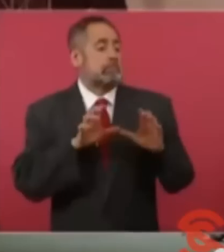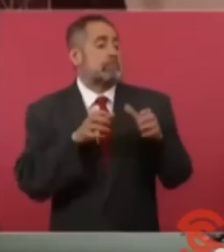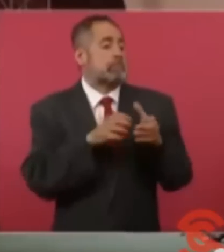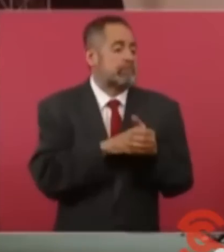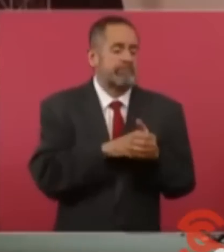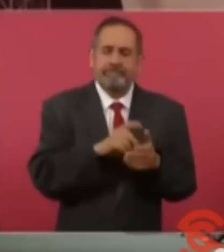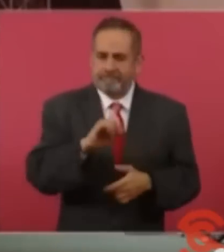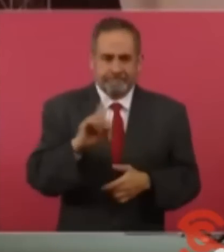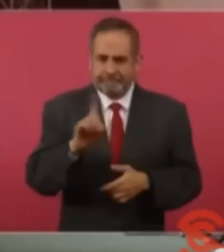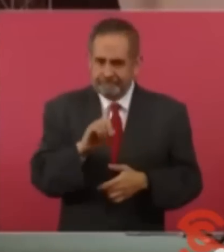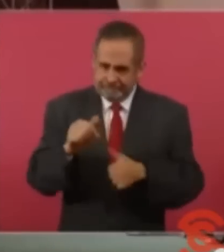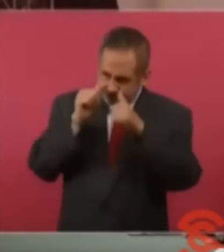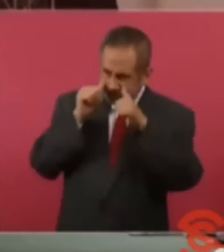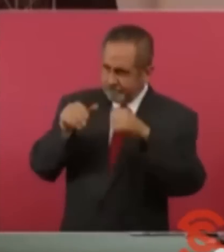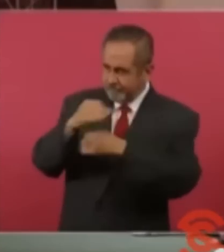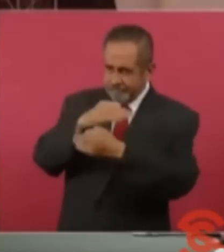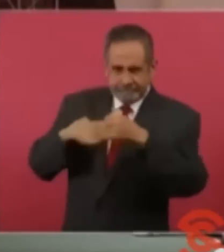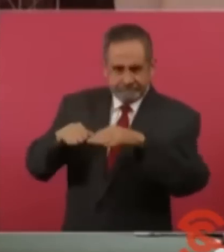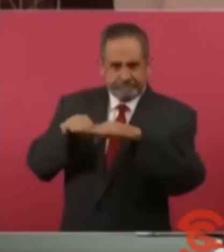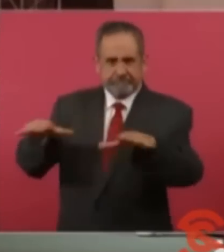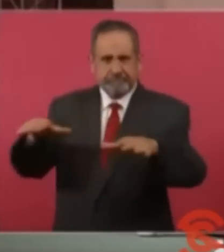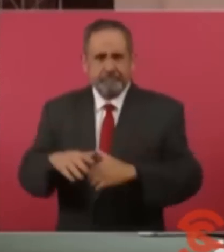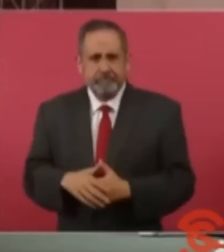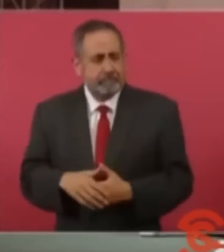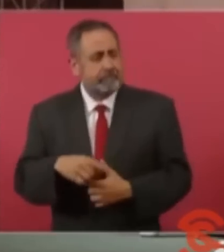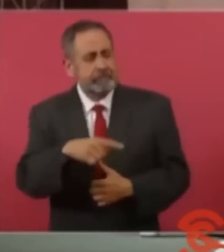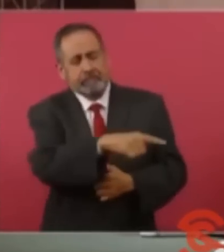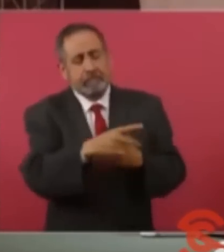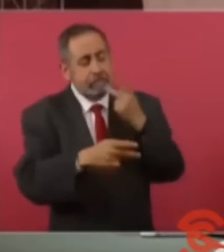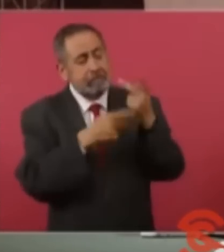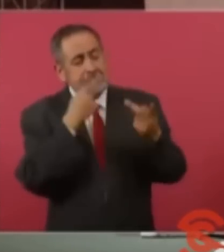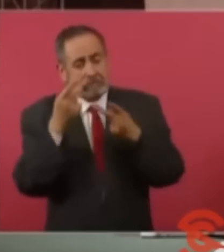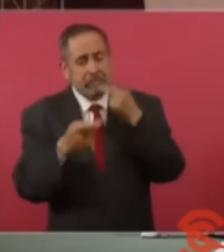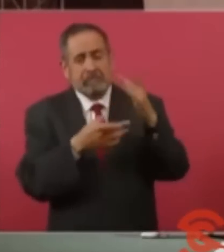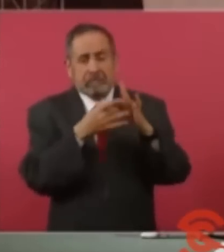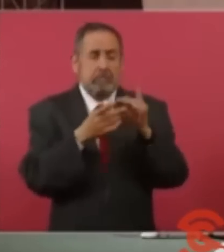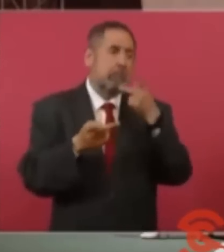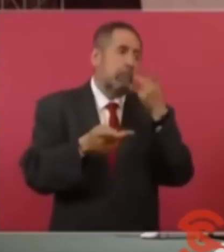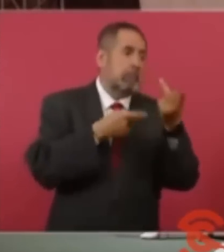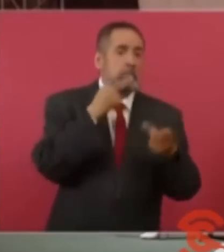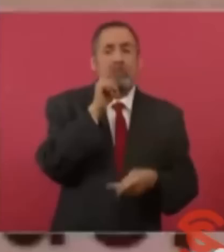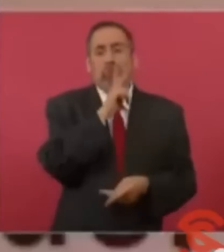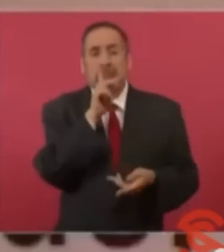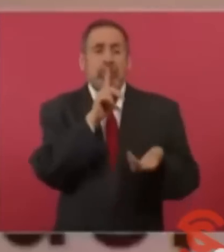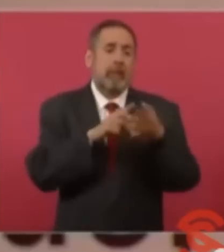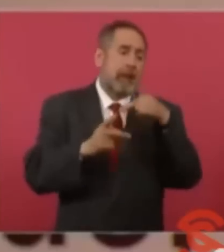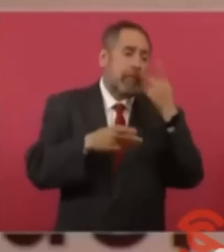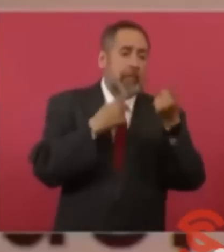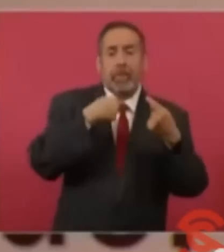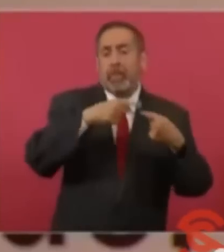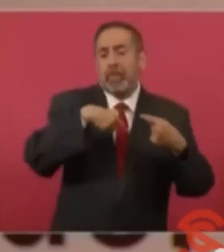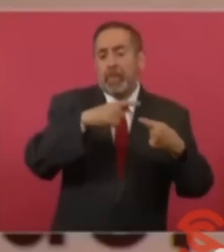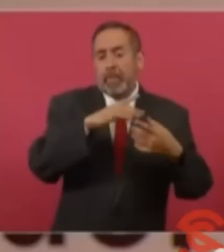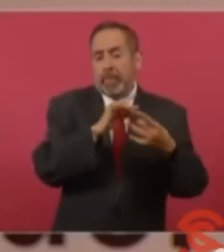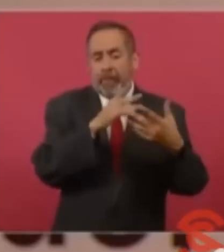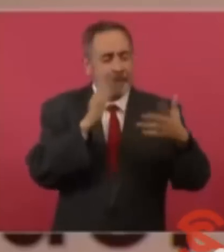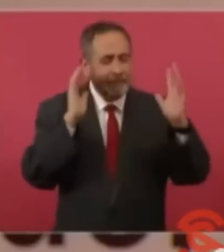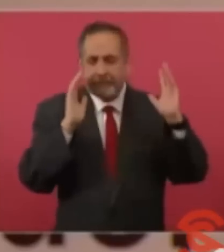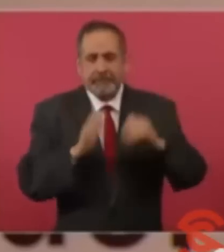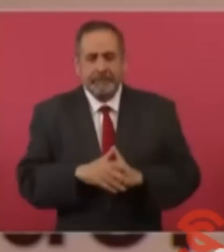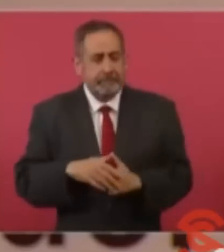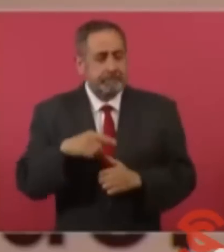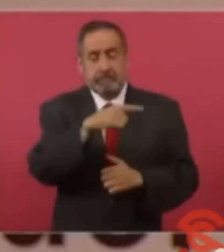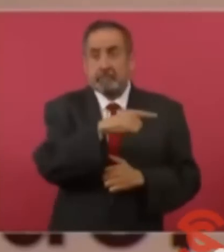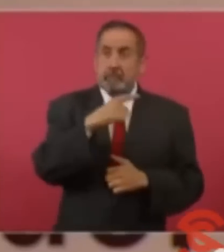minoría. Siguen hablando en su demagogia, en su retórica, en nombre de la